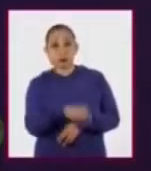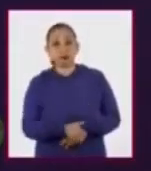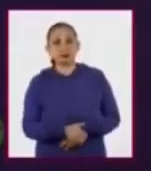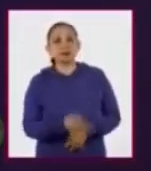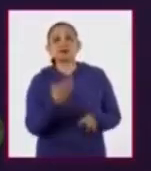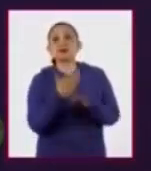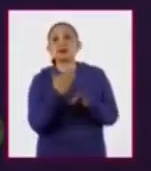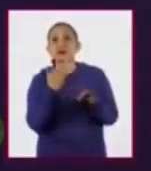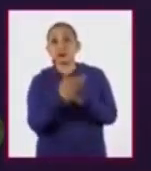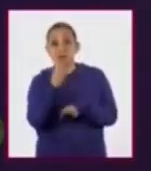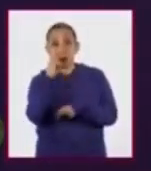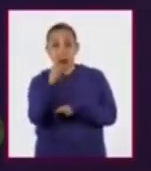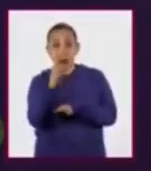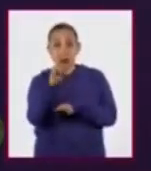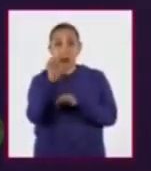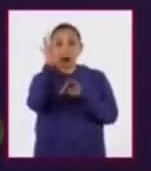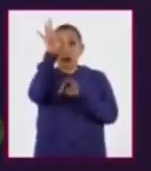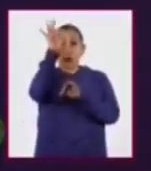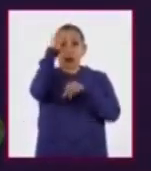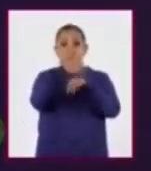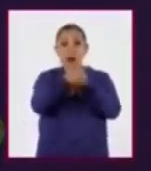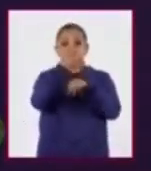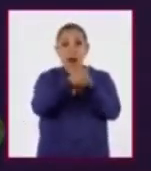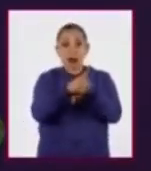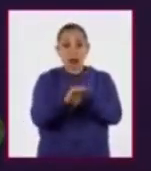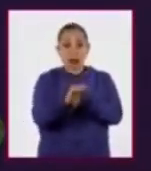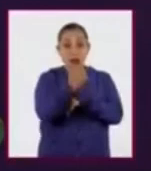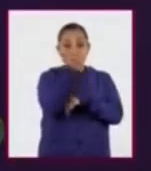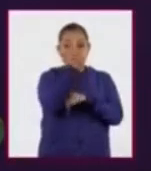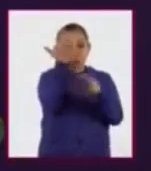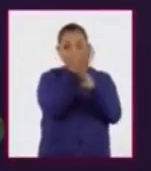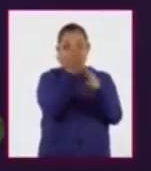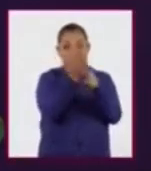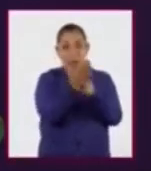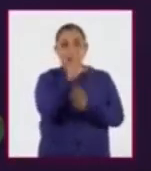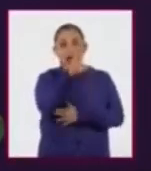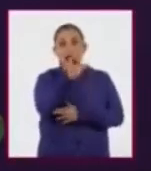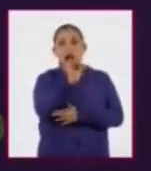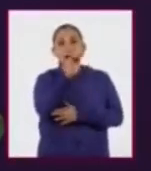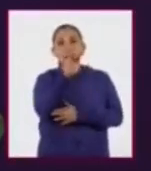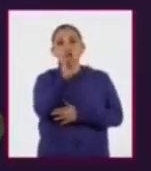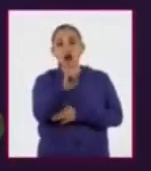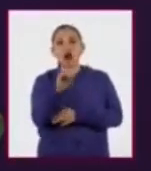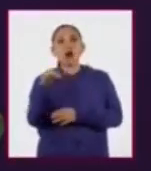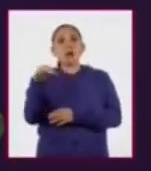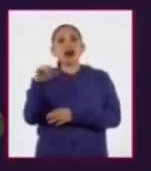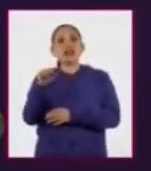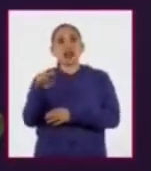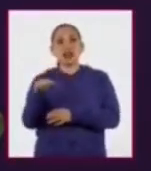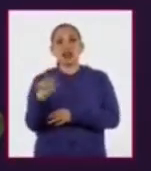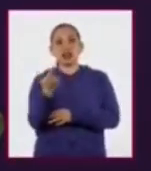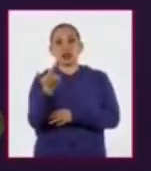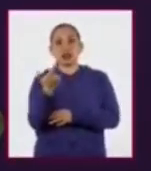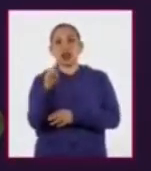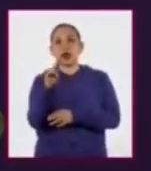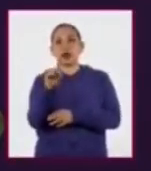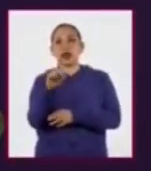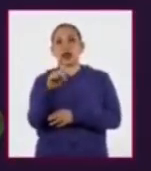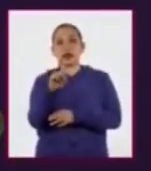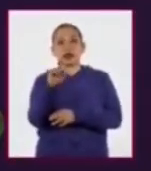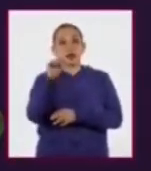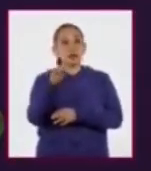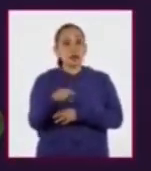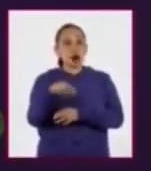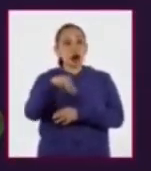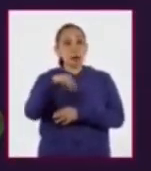Actualmente se toma como unidad la 12ª parte del átomo de carbono, con una masa atómica de 12 unidades. Las